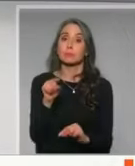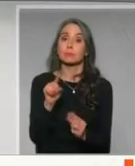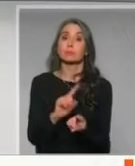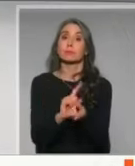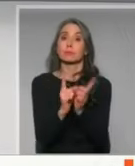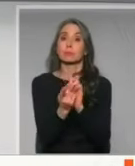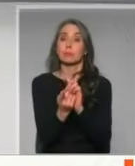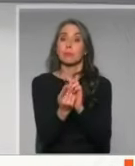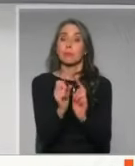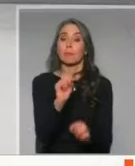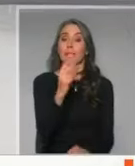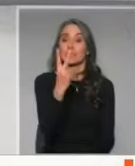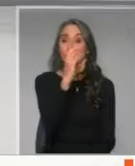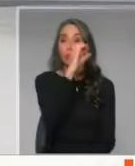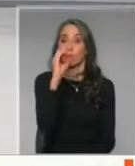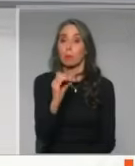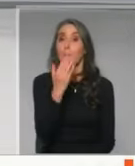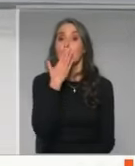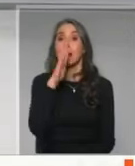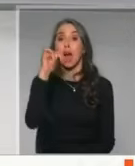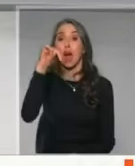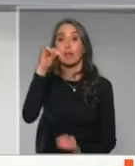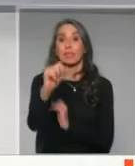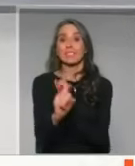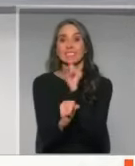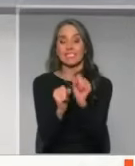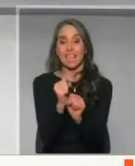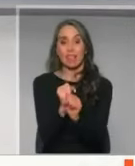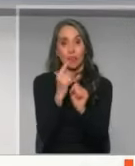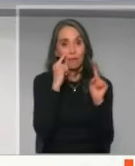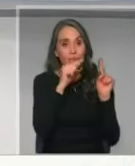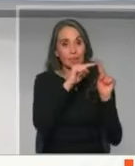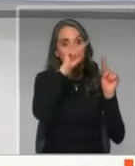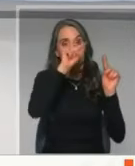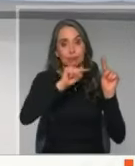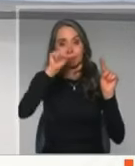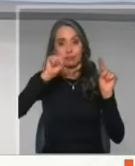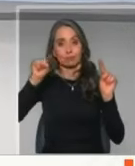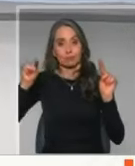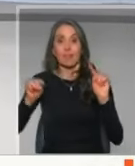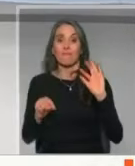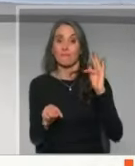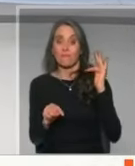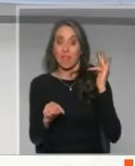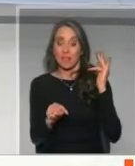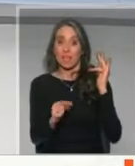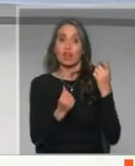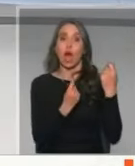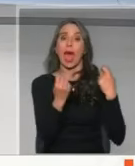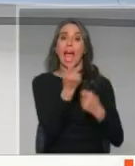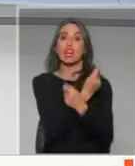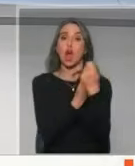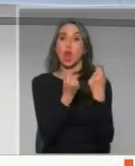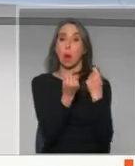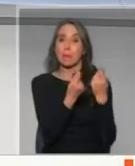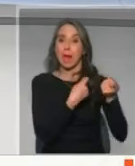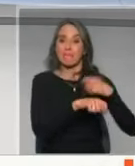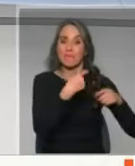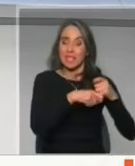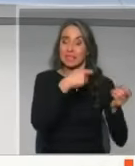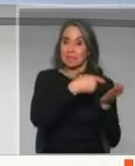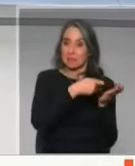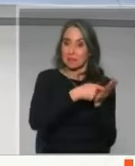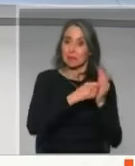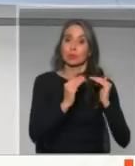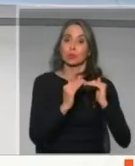en la segunda mejor del año. Y aquí tenemos el gráfico. Recordemos que en febrero la actividad económica, tal como lo indicamos, se empinó